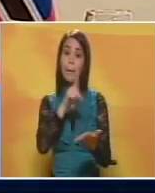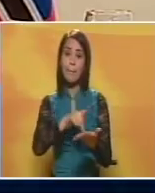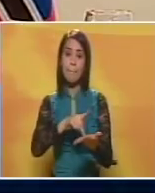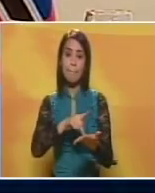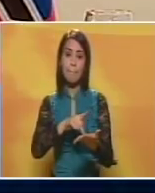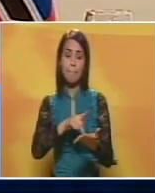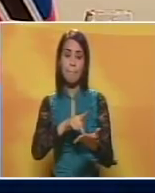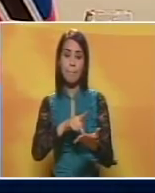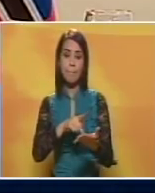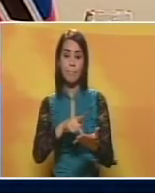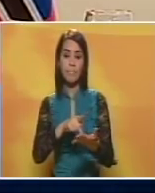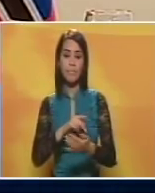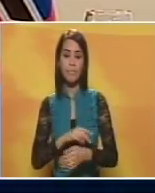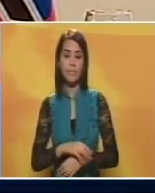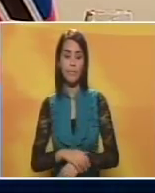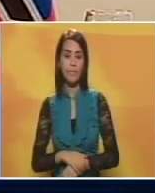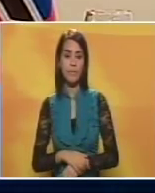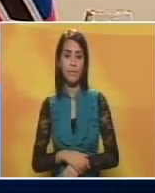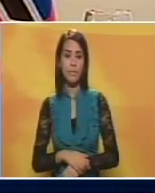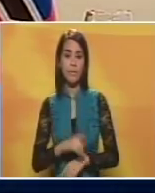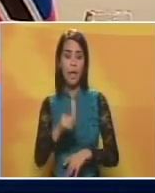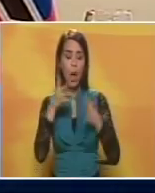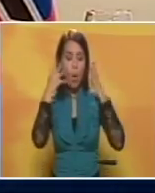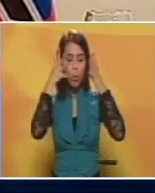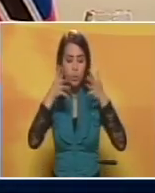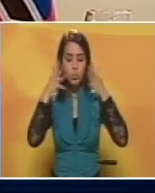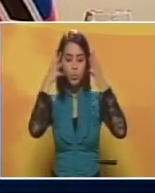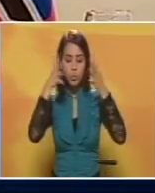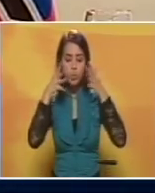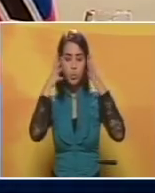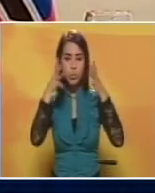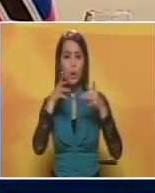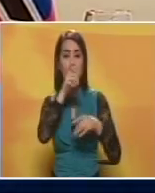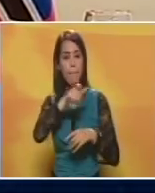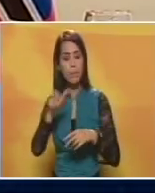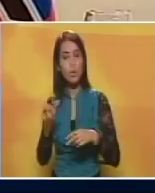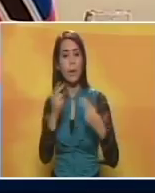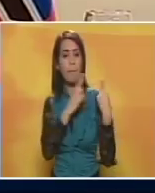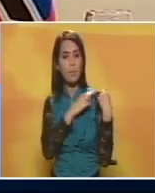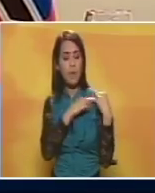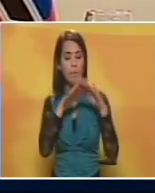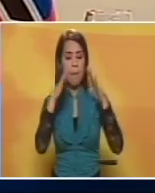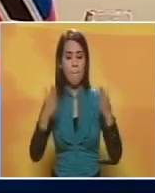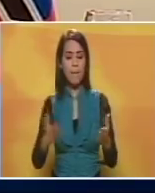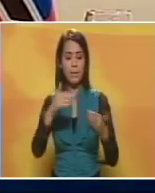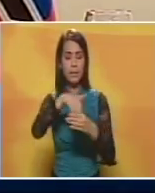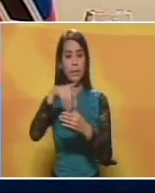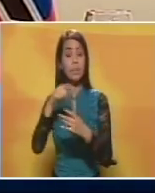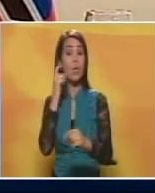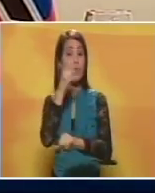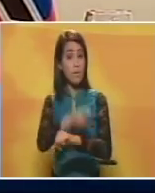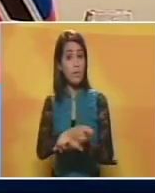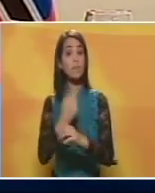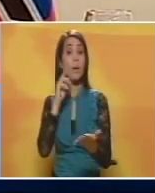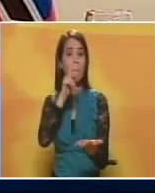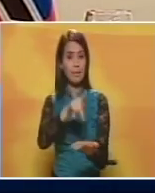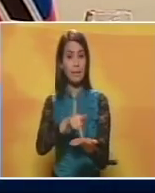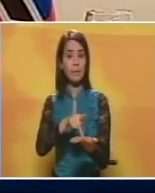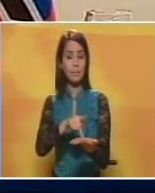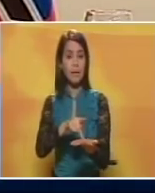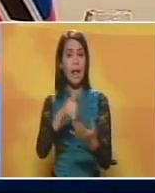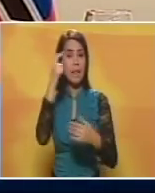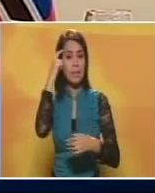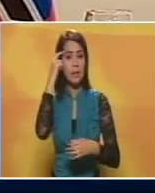asistir a la capacitación de los miembros de mesa y, por supuesto, una obligación asistir